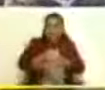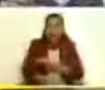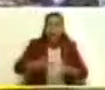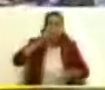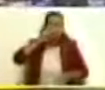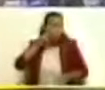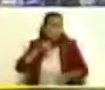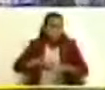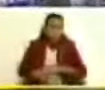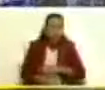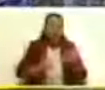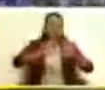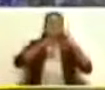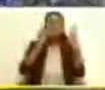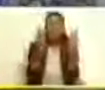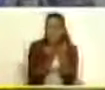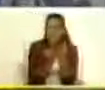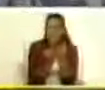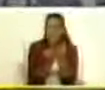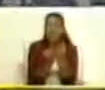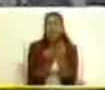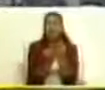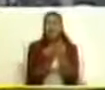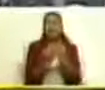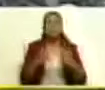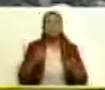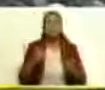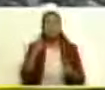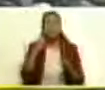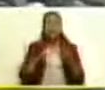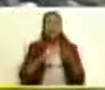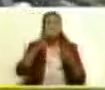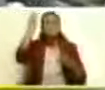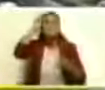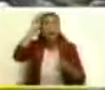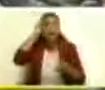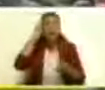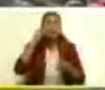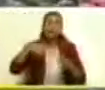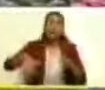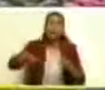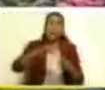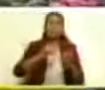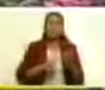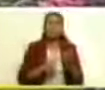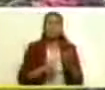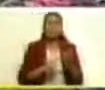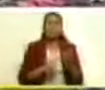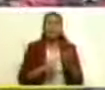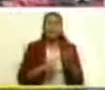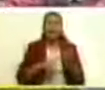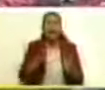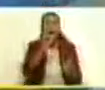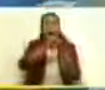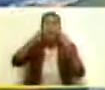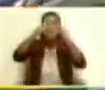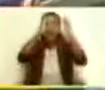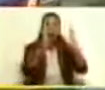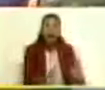humanizado, familia Aristóbulo Turi, maestro urdamentista, hábitat y